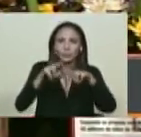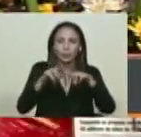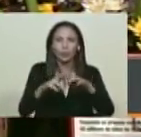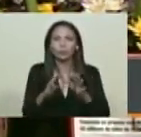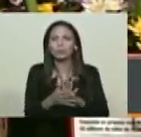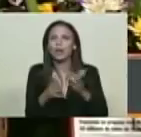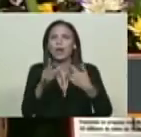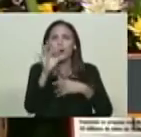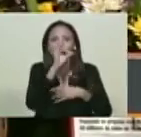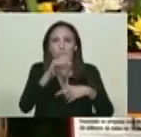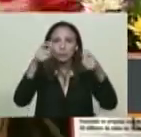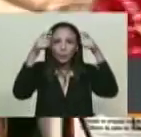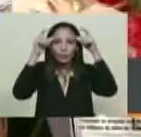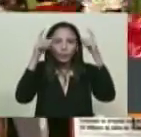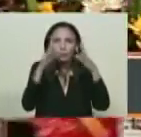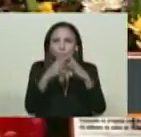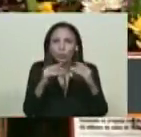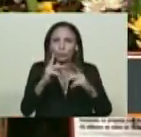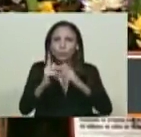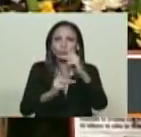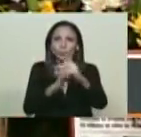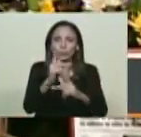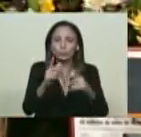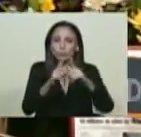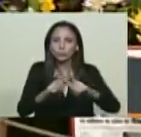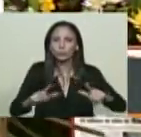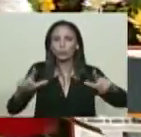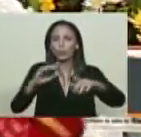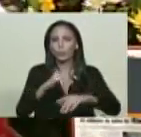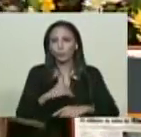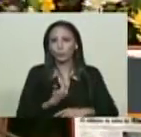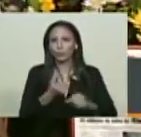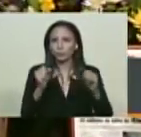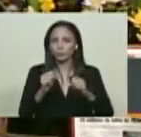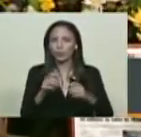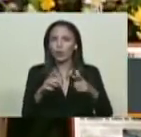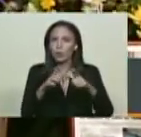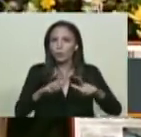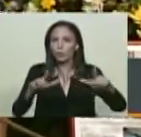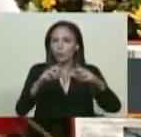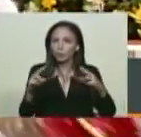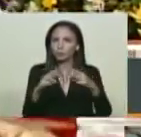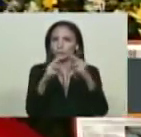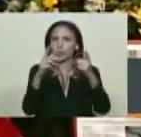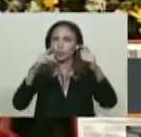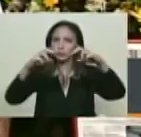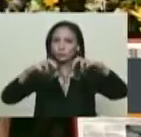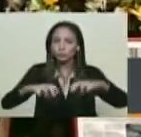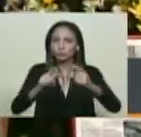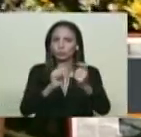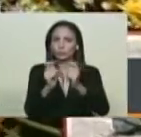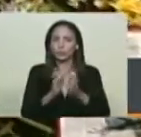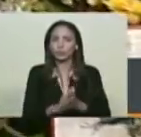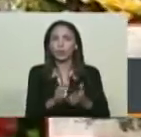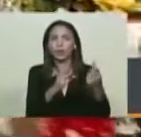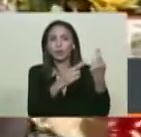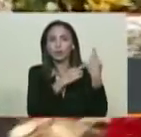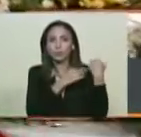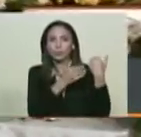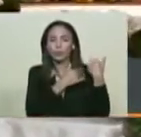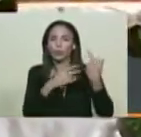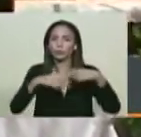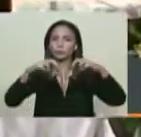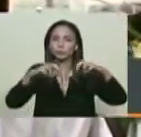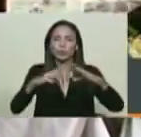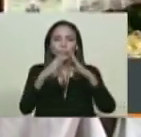cerdo, de vaca, de toda la producción que hay acá, puede ser este el centro de encuentro. Nos hemos comprometido con ellos que así sea y que van a contar